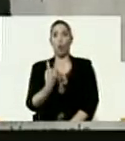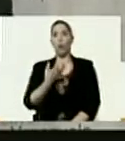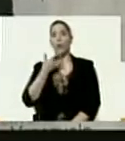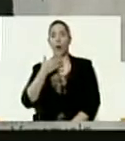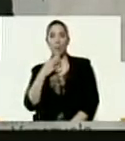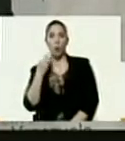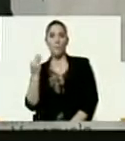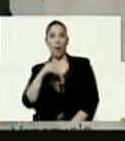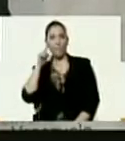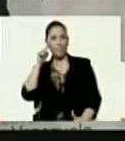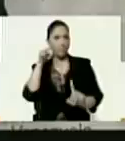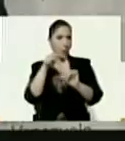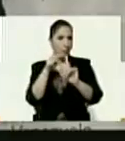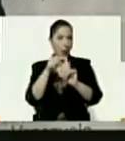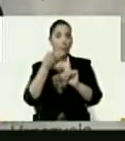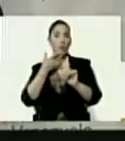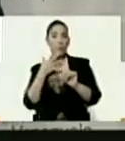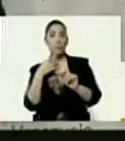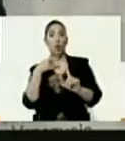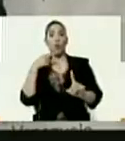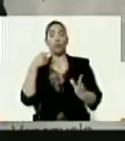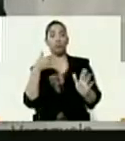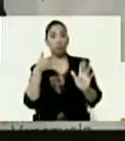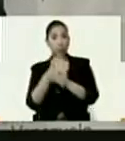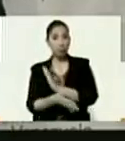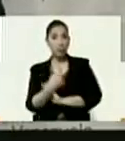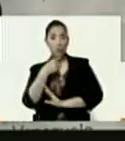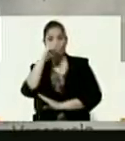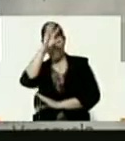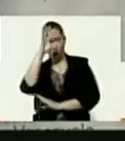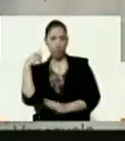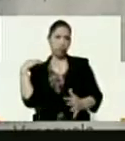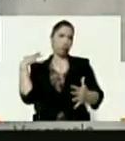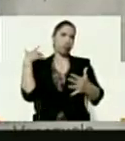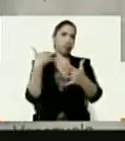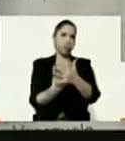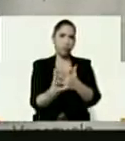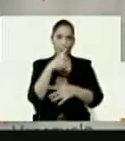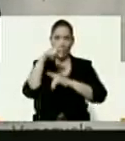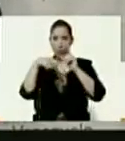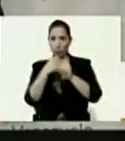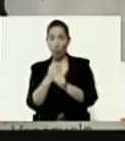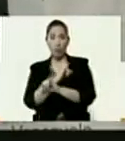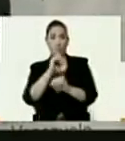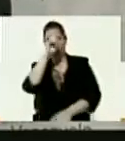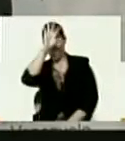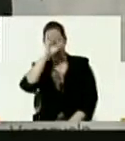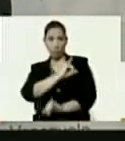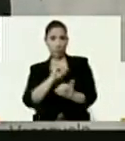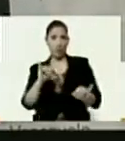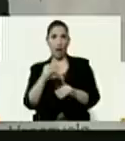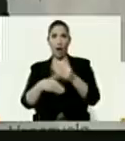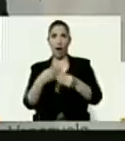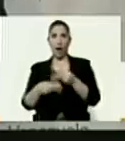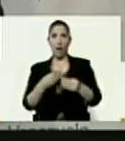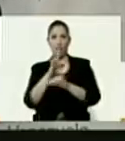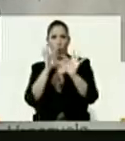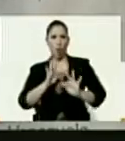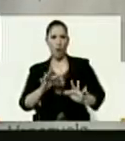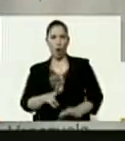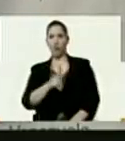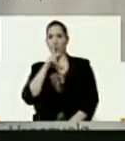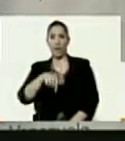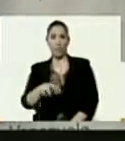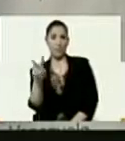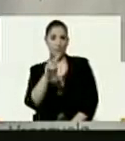poco más allá. Usted señala algo sobre minería. Por décadas, la minería fue explotada de manera indiscriminada en